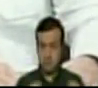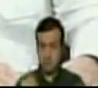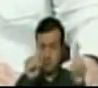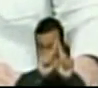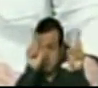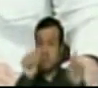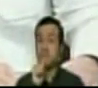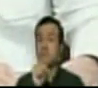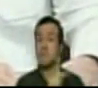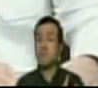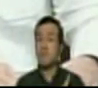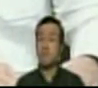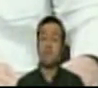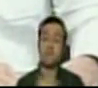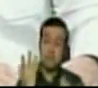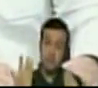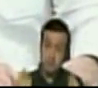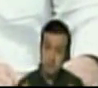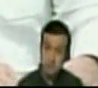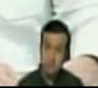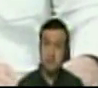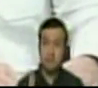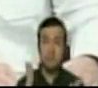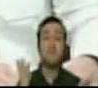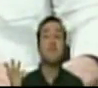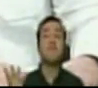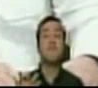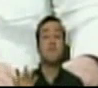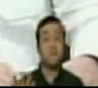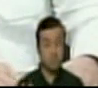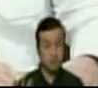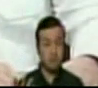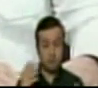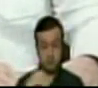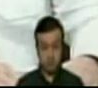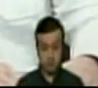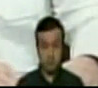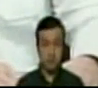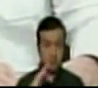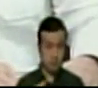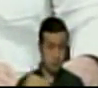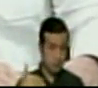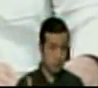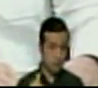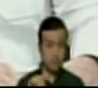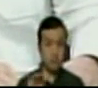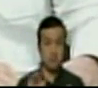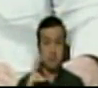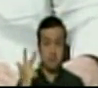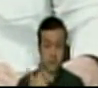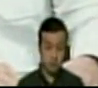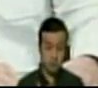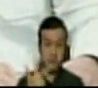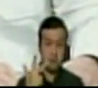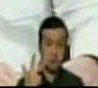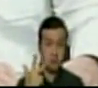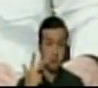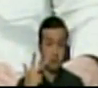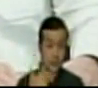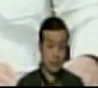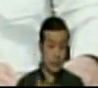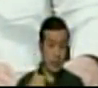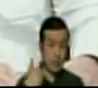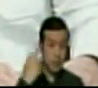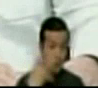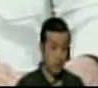privada hemos logrado asegurar que dentro de las próximas 72 a 96 horas